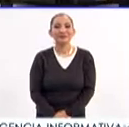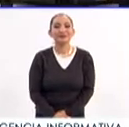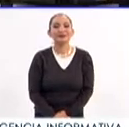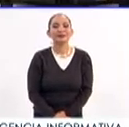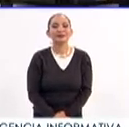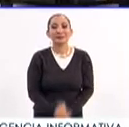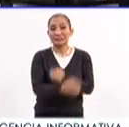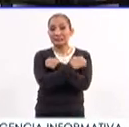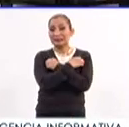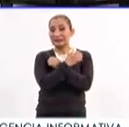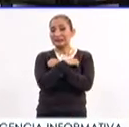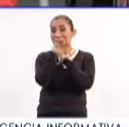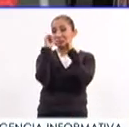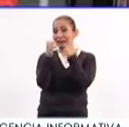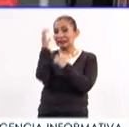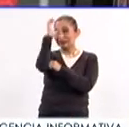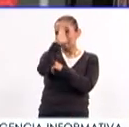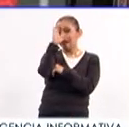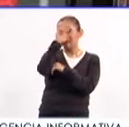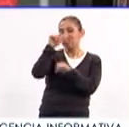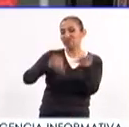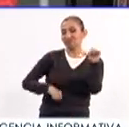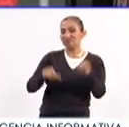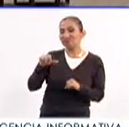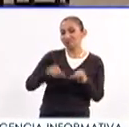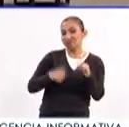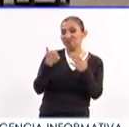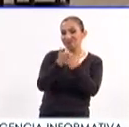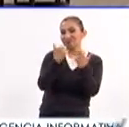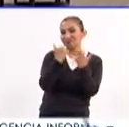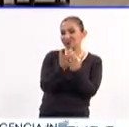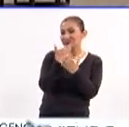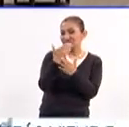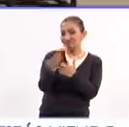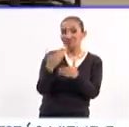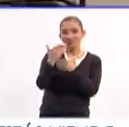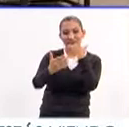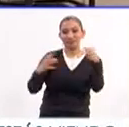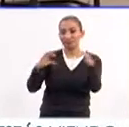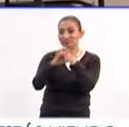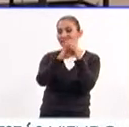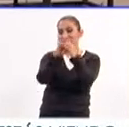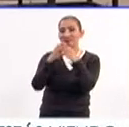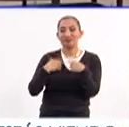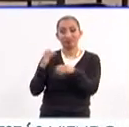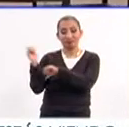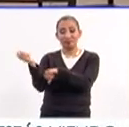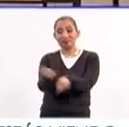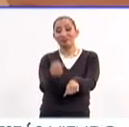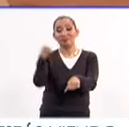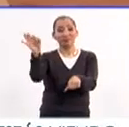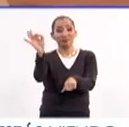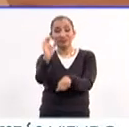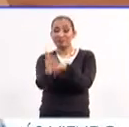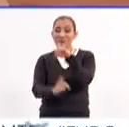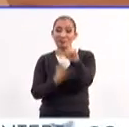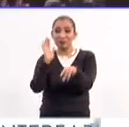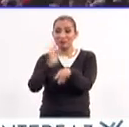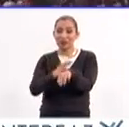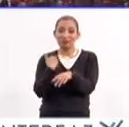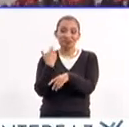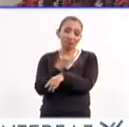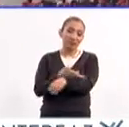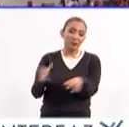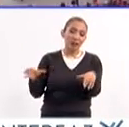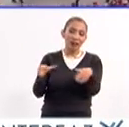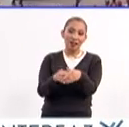La educación, el arte y la cultura son actividades que contribuyen de manera activa al tejido social. El béisbol es quizá uno de los deportes más familiares